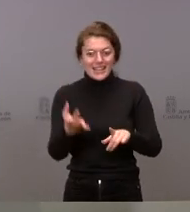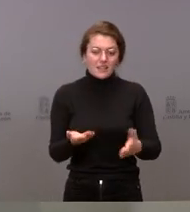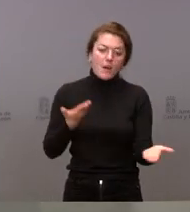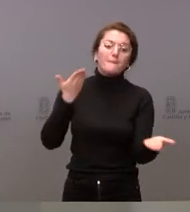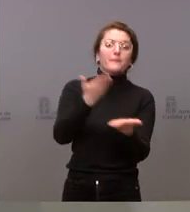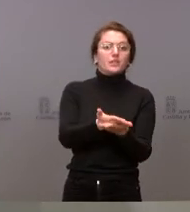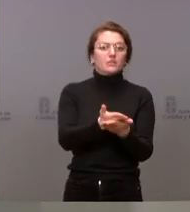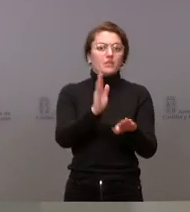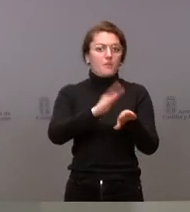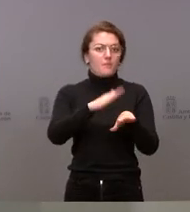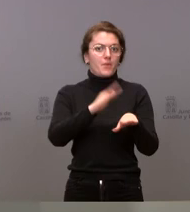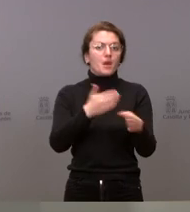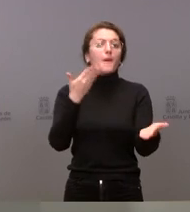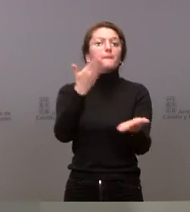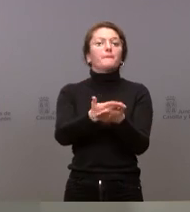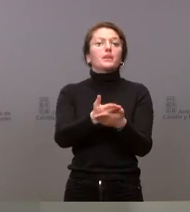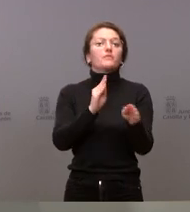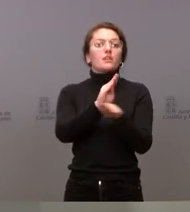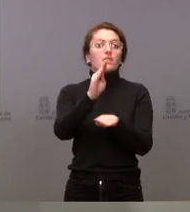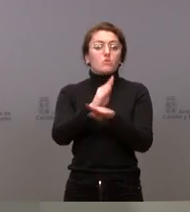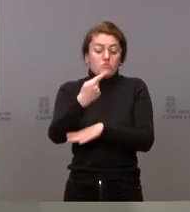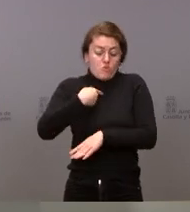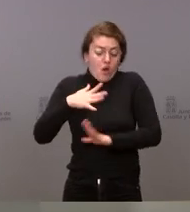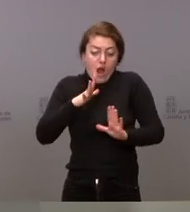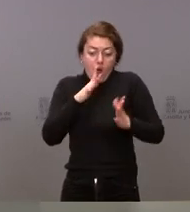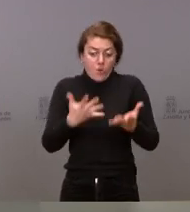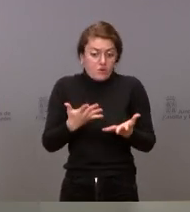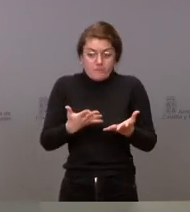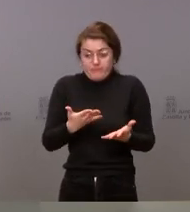orientativa y ahora no estoy en condiciones de poder se la ofrecer